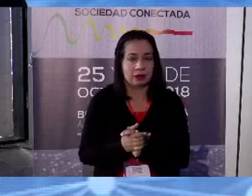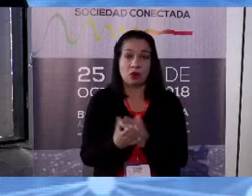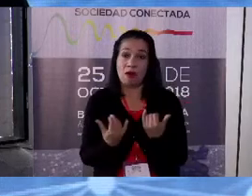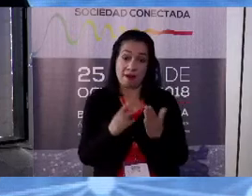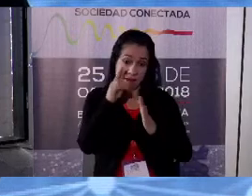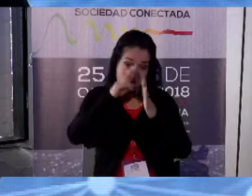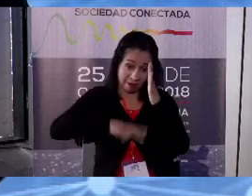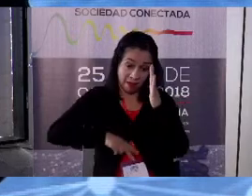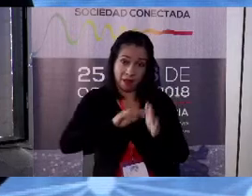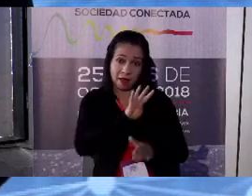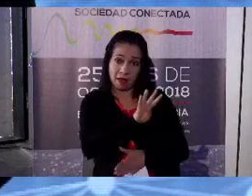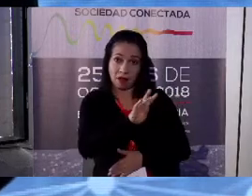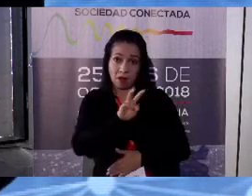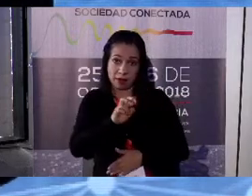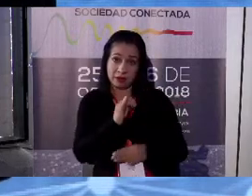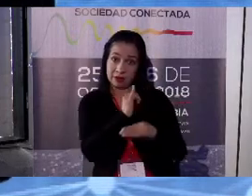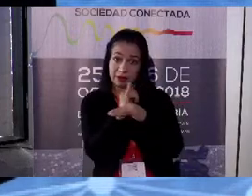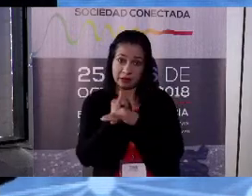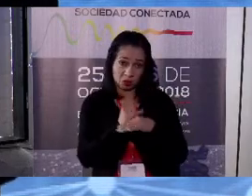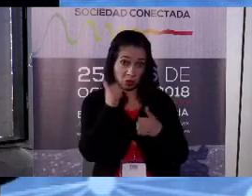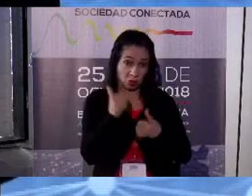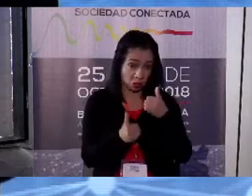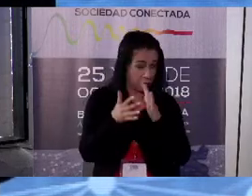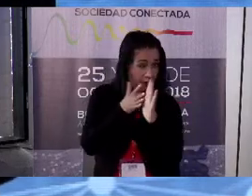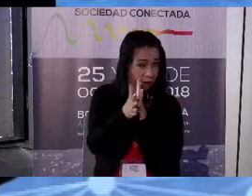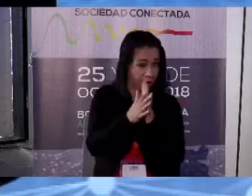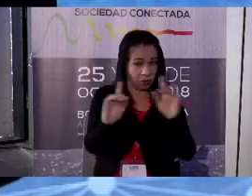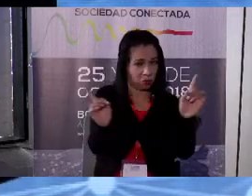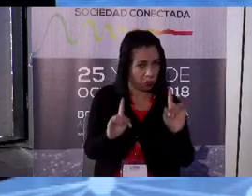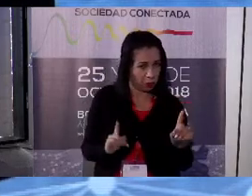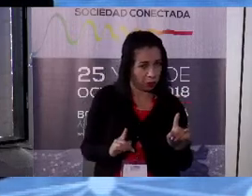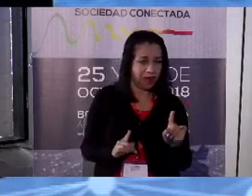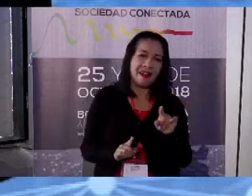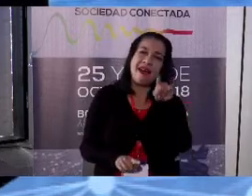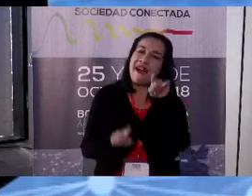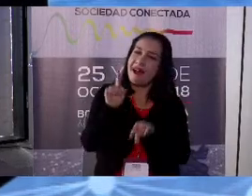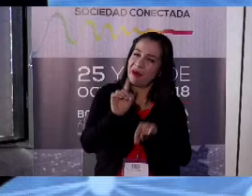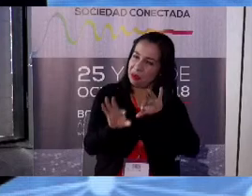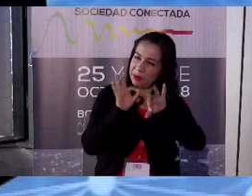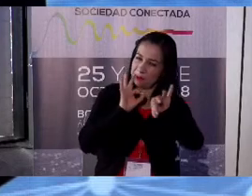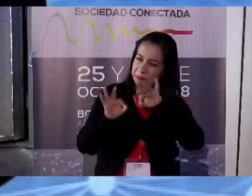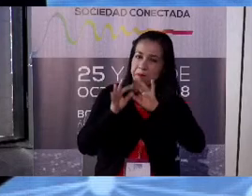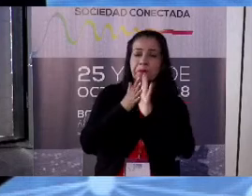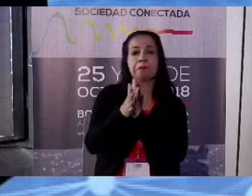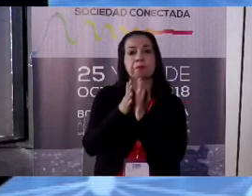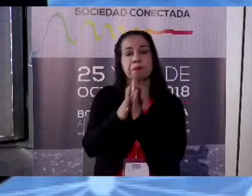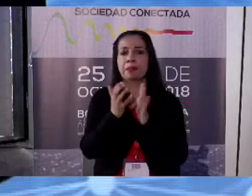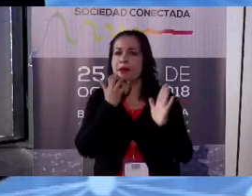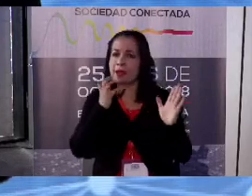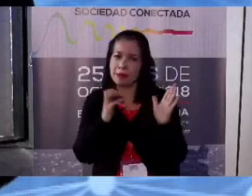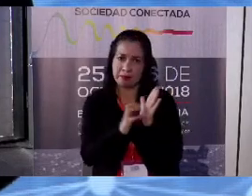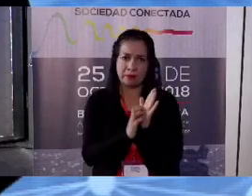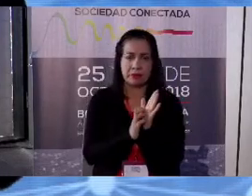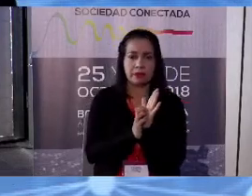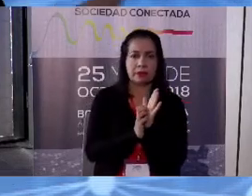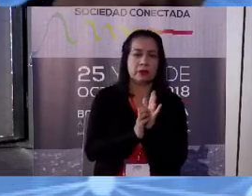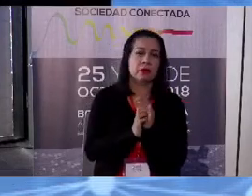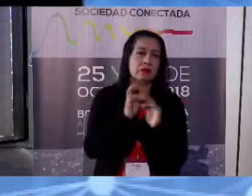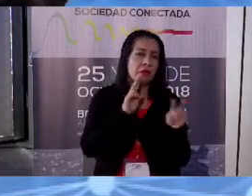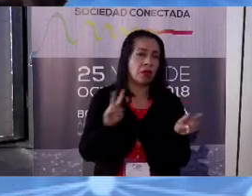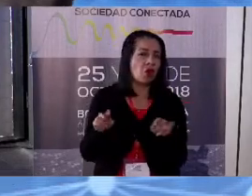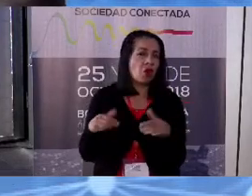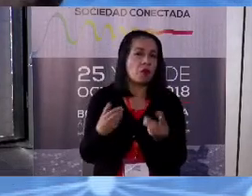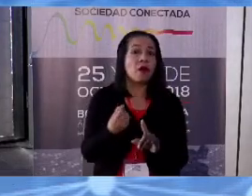47 pero sí voy a comentar algunas por ejemplo Para que veamos cómo